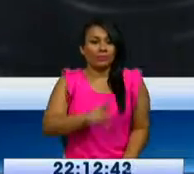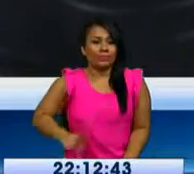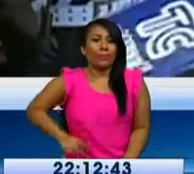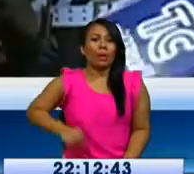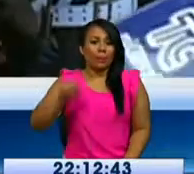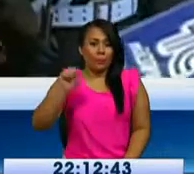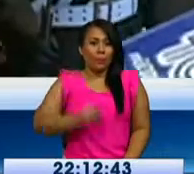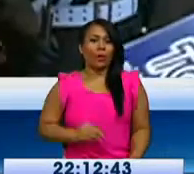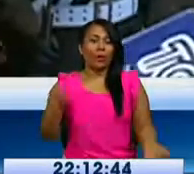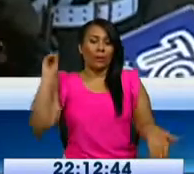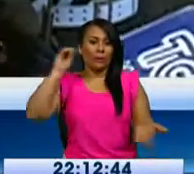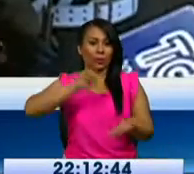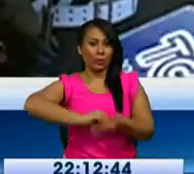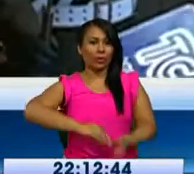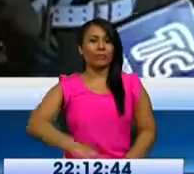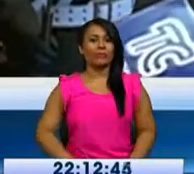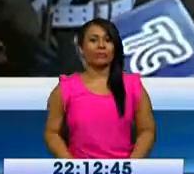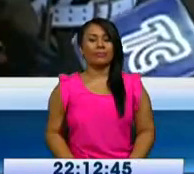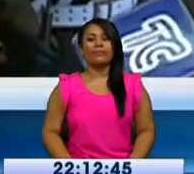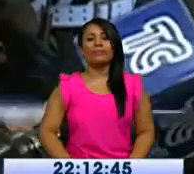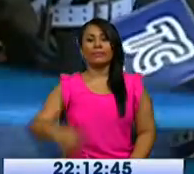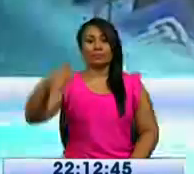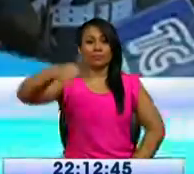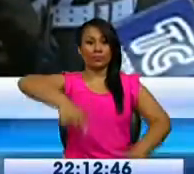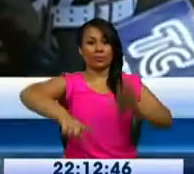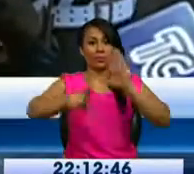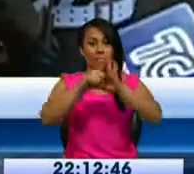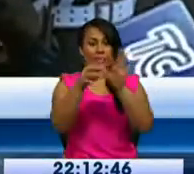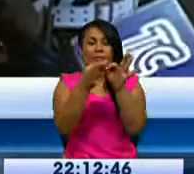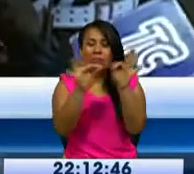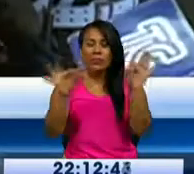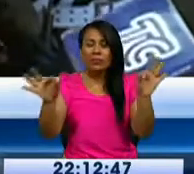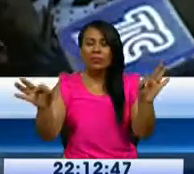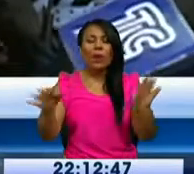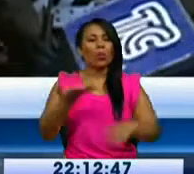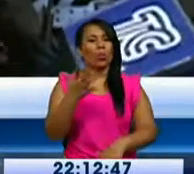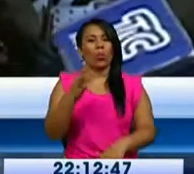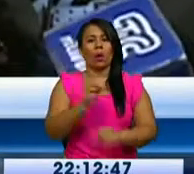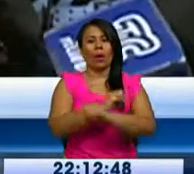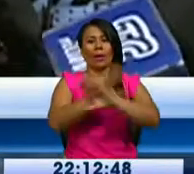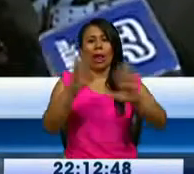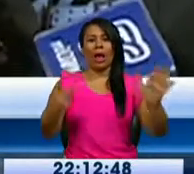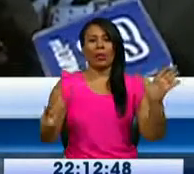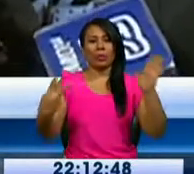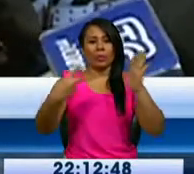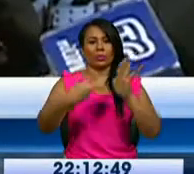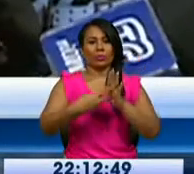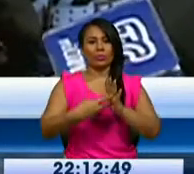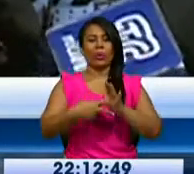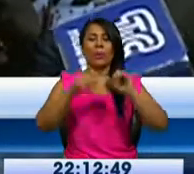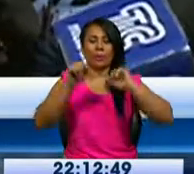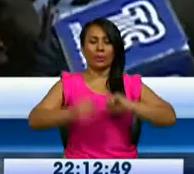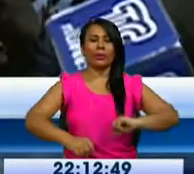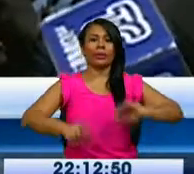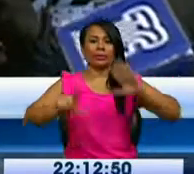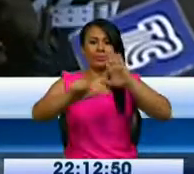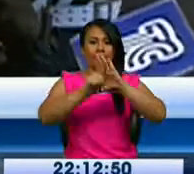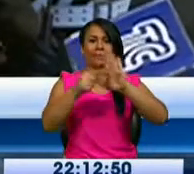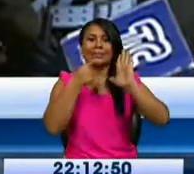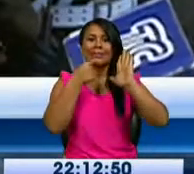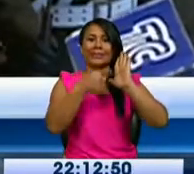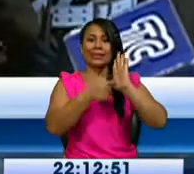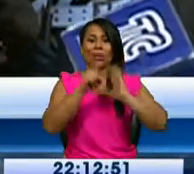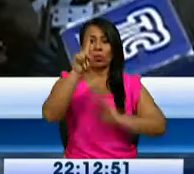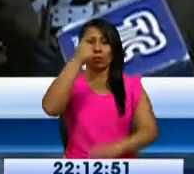adoptar. En la ley no existe suficiente claridad sobre la adopción, pero la tendencia en la ley es a la de que una